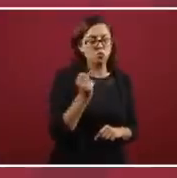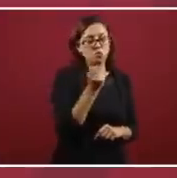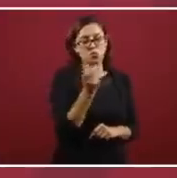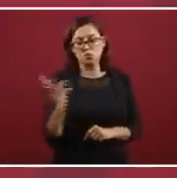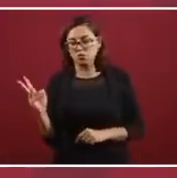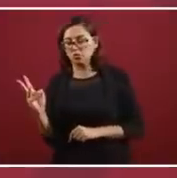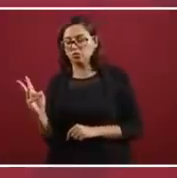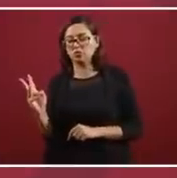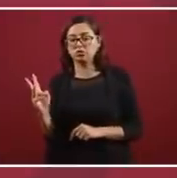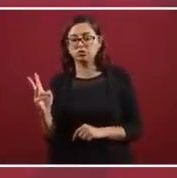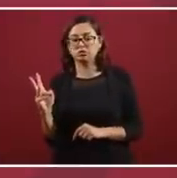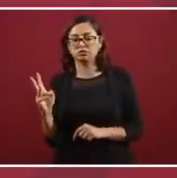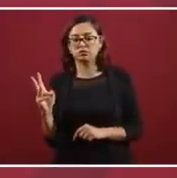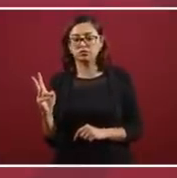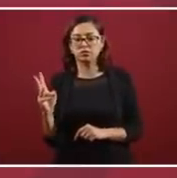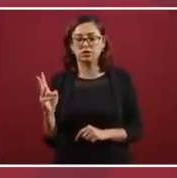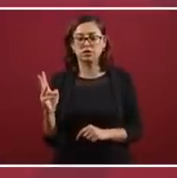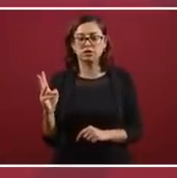tienen